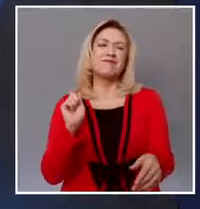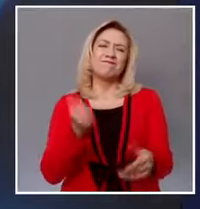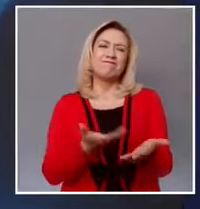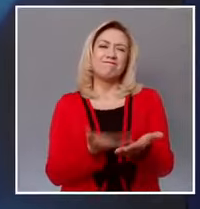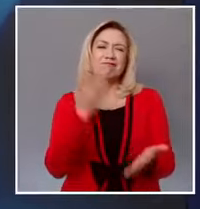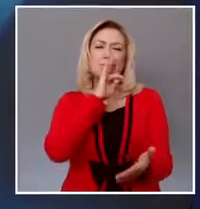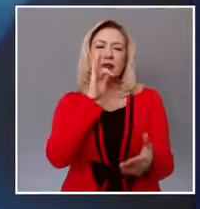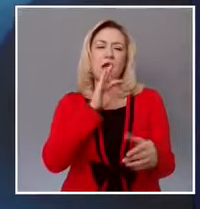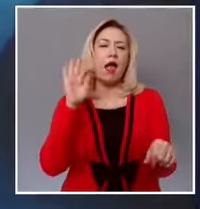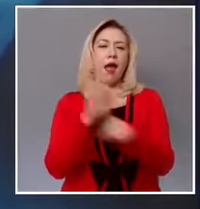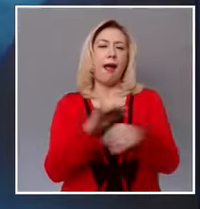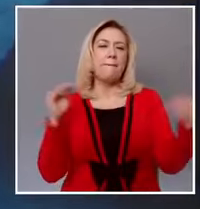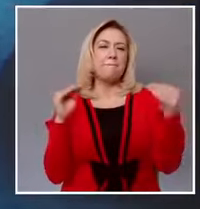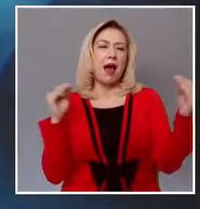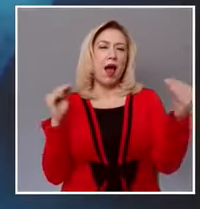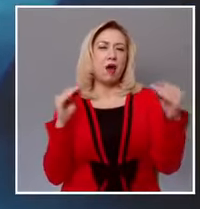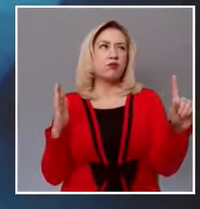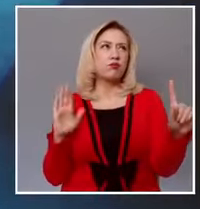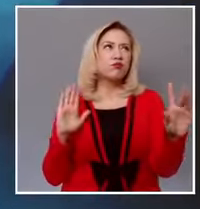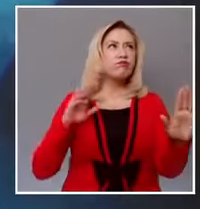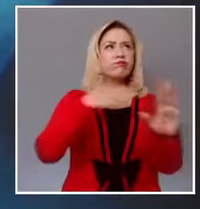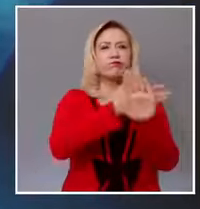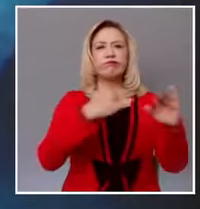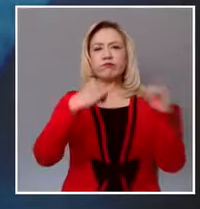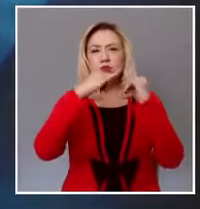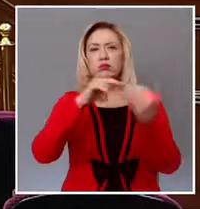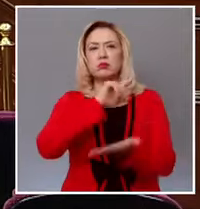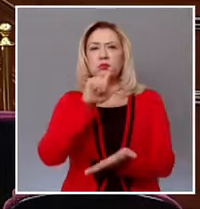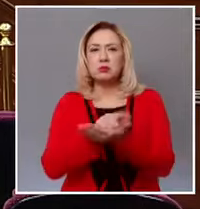la competencia de los tribunales colegiados.